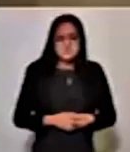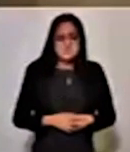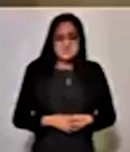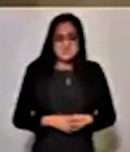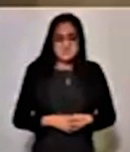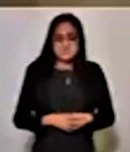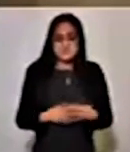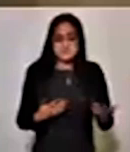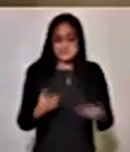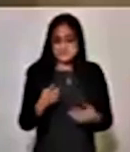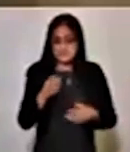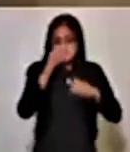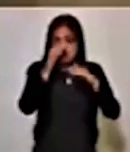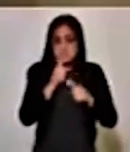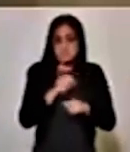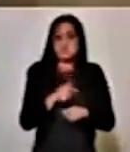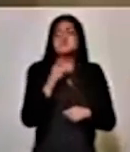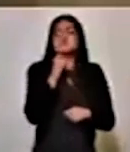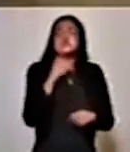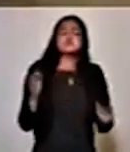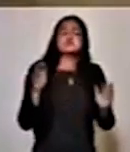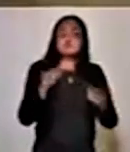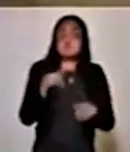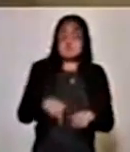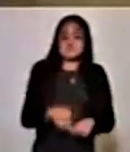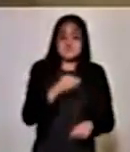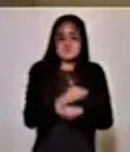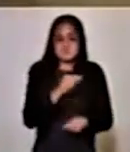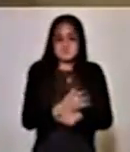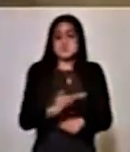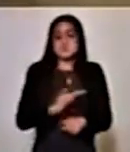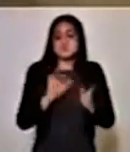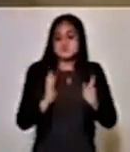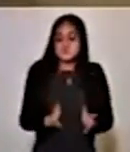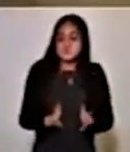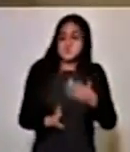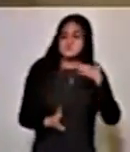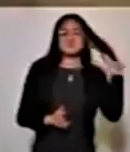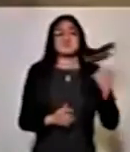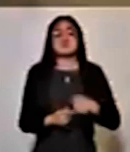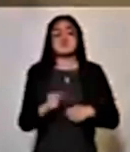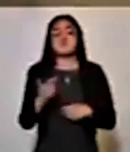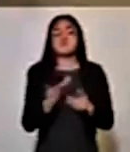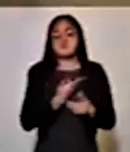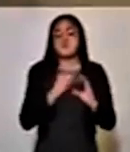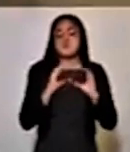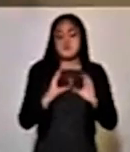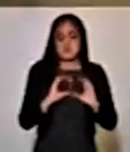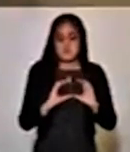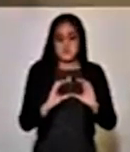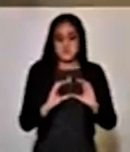¿De acuerdo? Sistema presencial en este sistema híbrido que estamos planteando, que les garantiza cuidado.